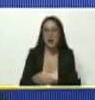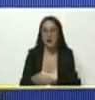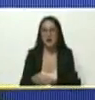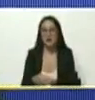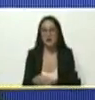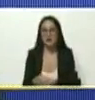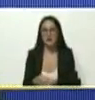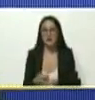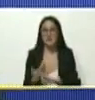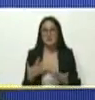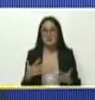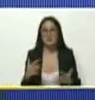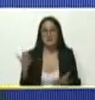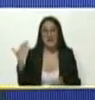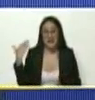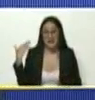para